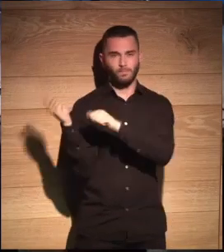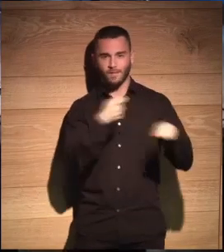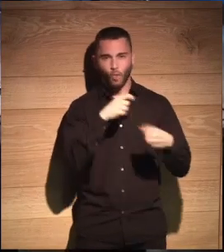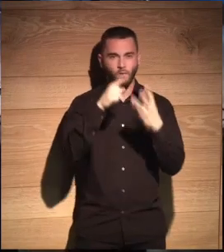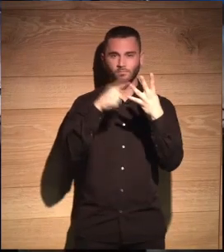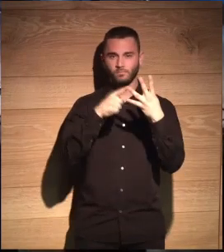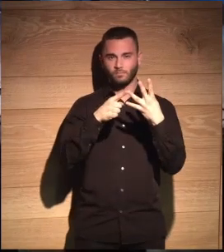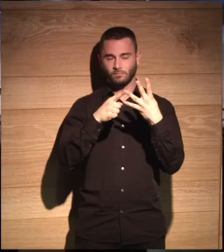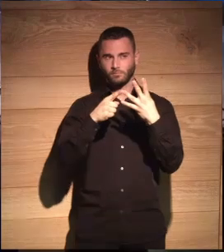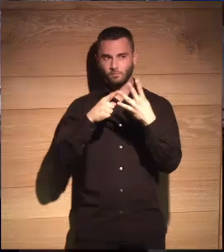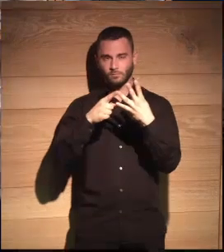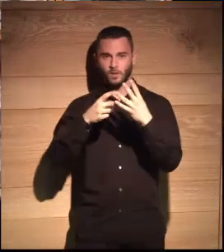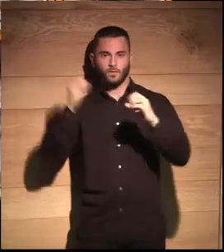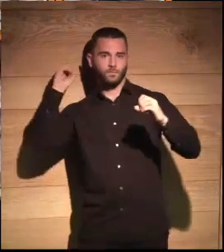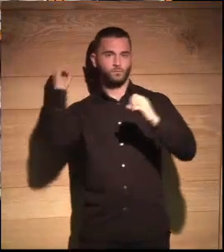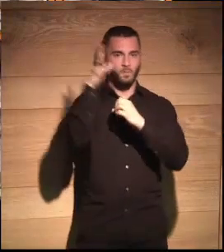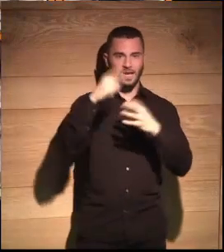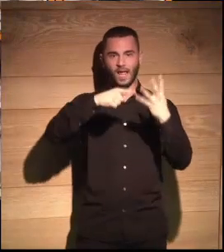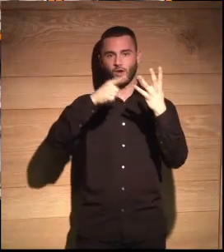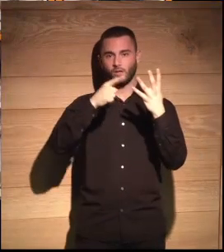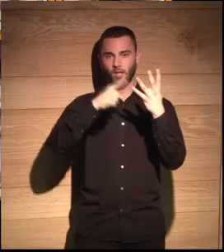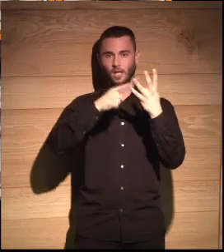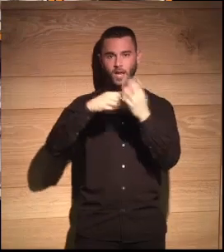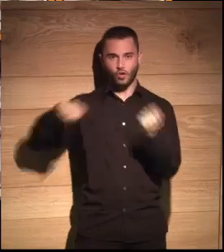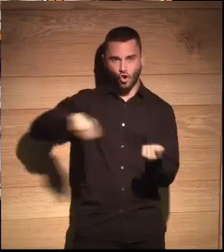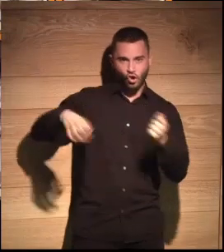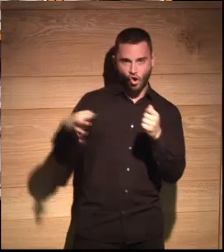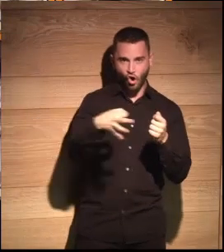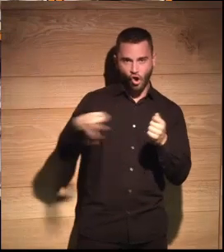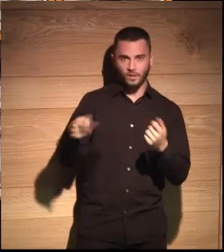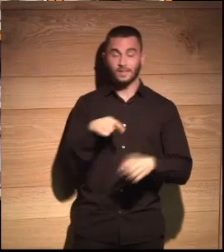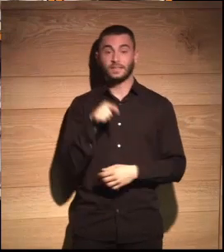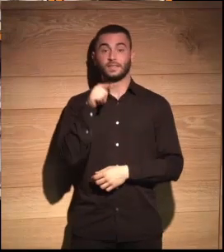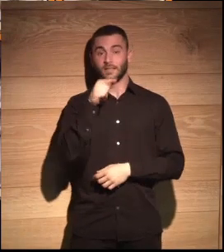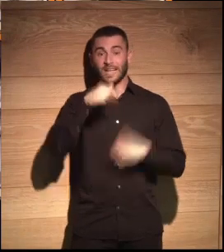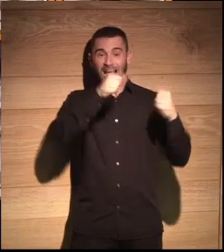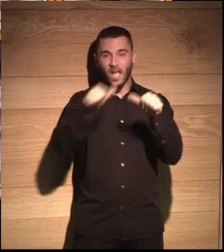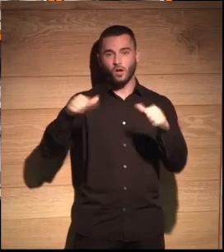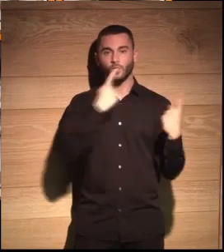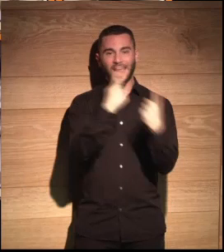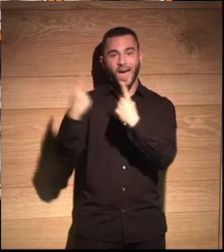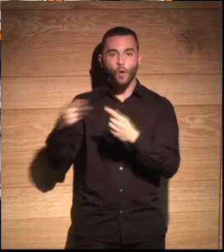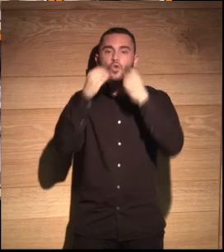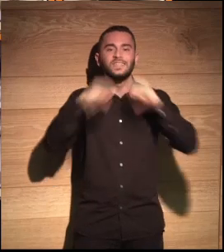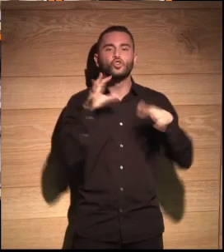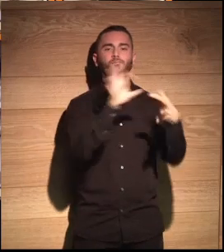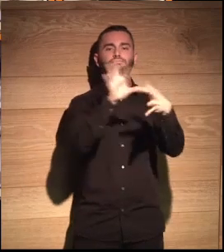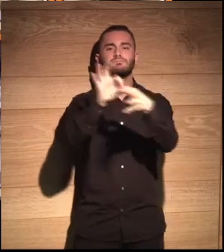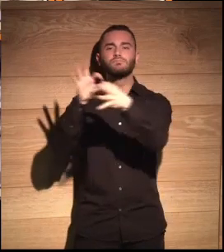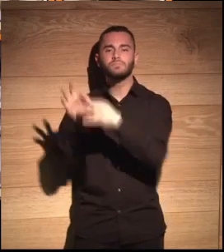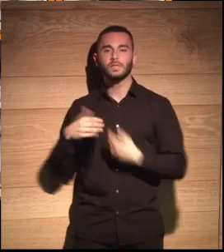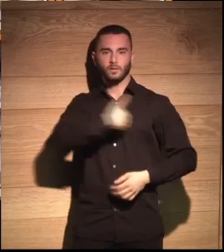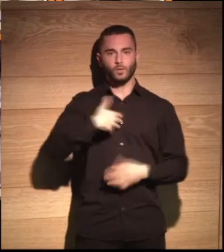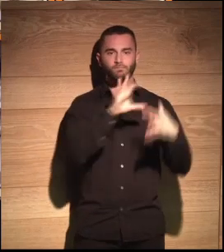béisbol, el fútbol americano y el hockey. Y cada uno de estos cromos, además, lleva incorporado una historia que se corresponde al personaje que